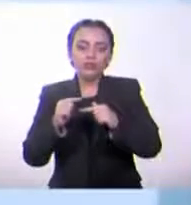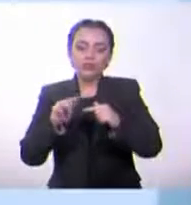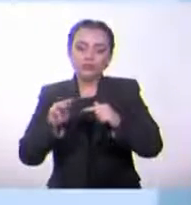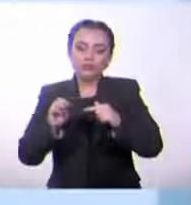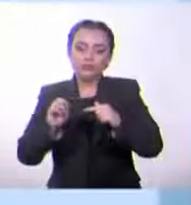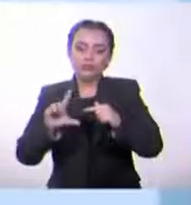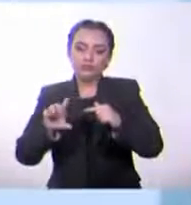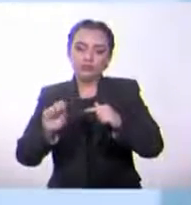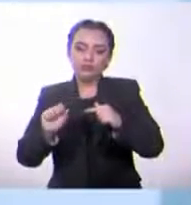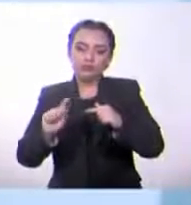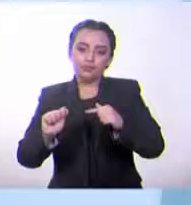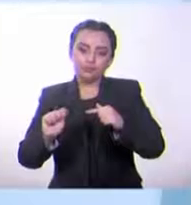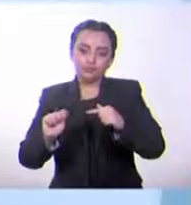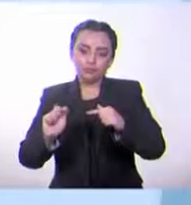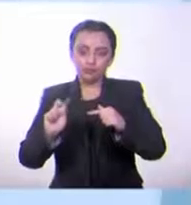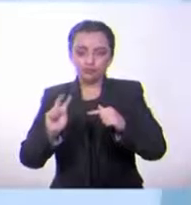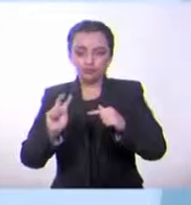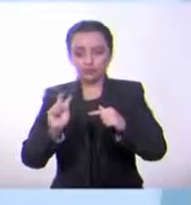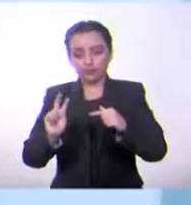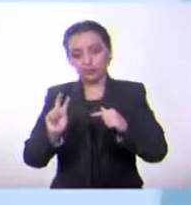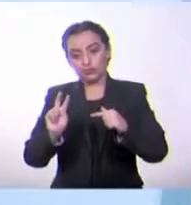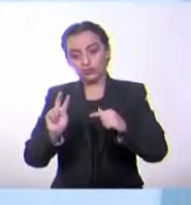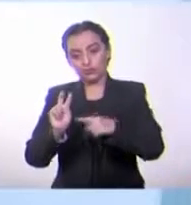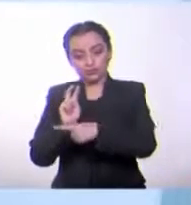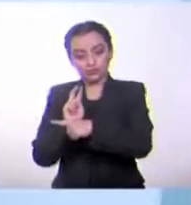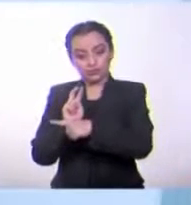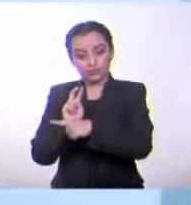de solvente